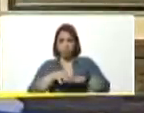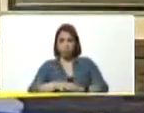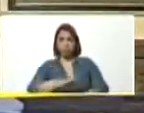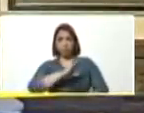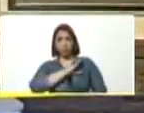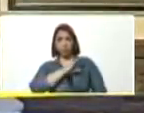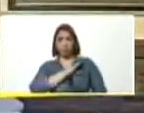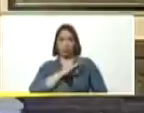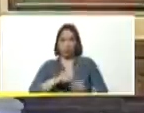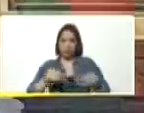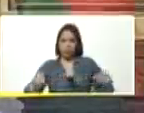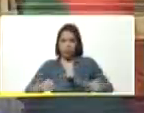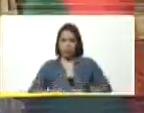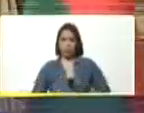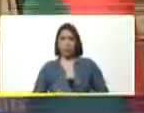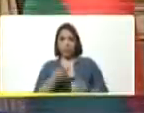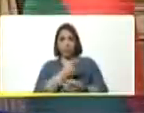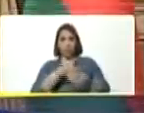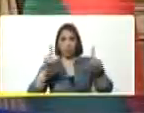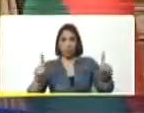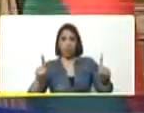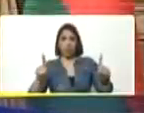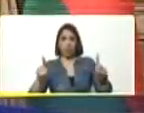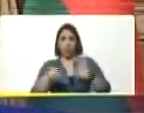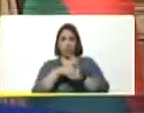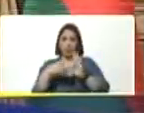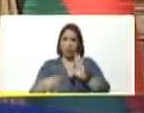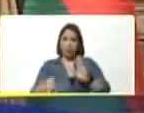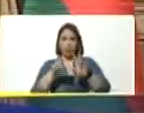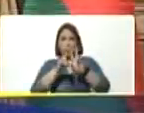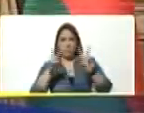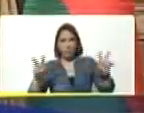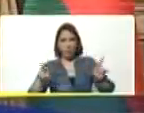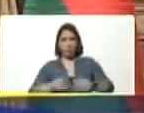territorial, su democracia, su derecho a la paz.